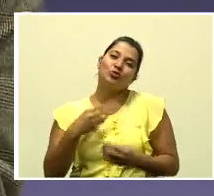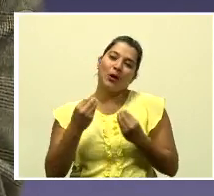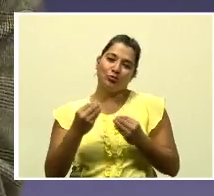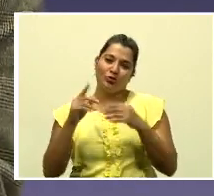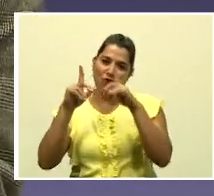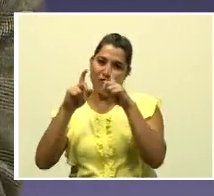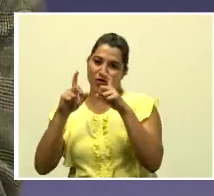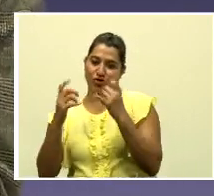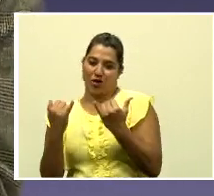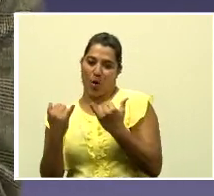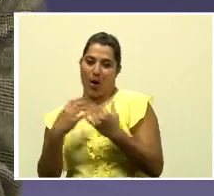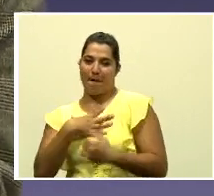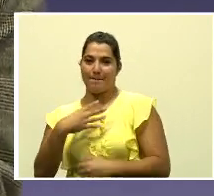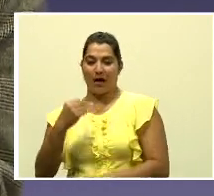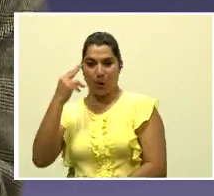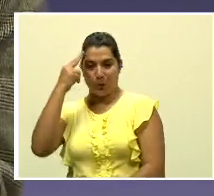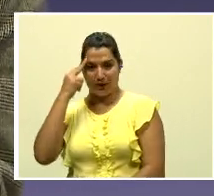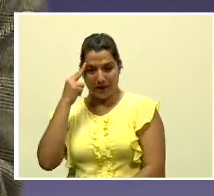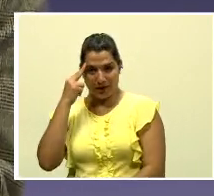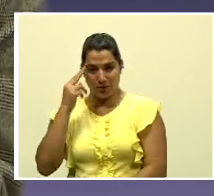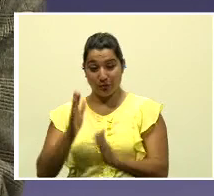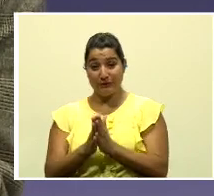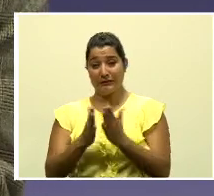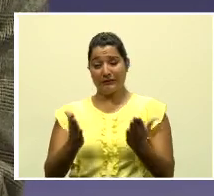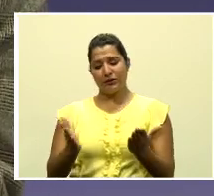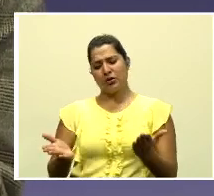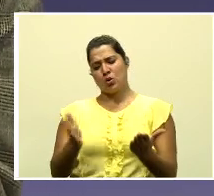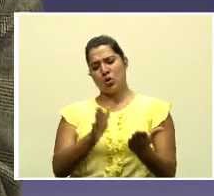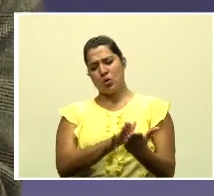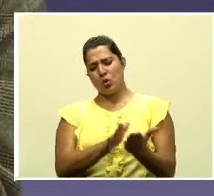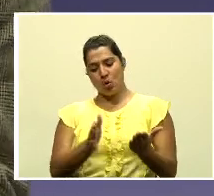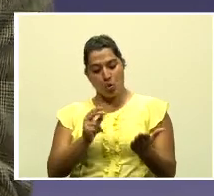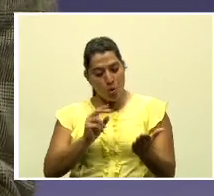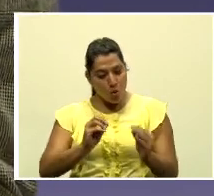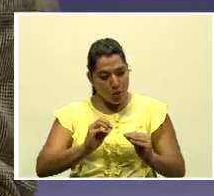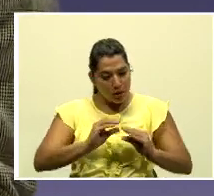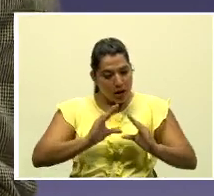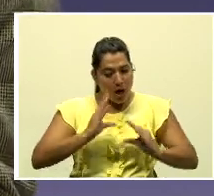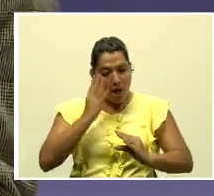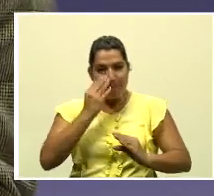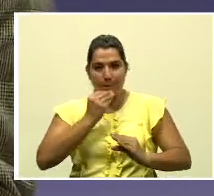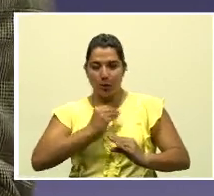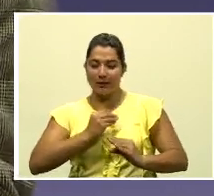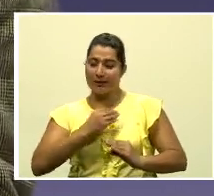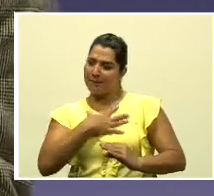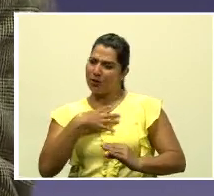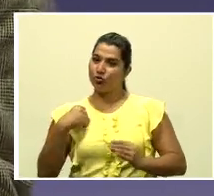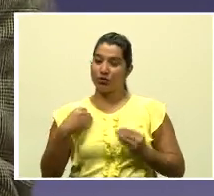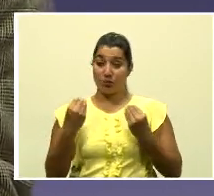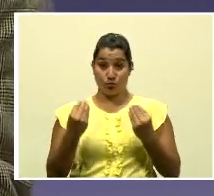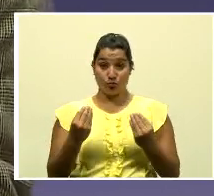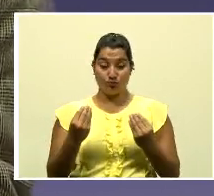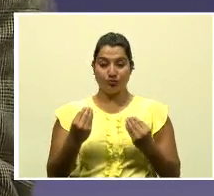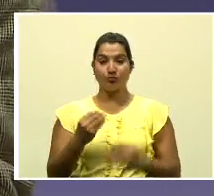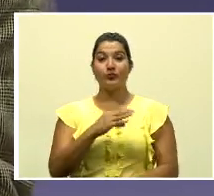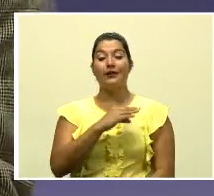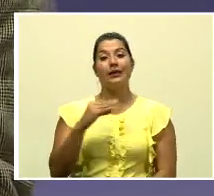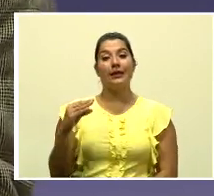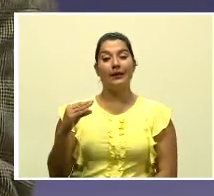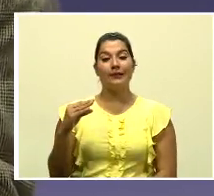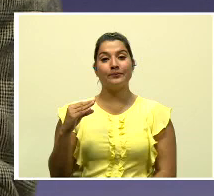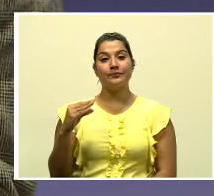negro. Imágenes en blanco y negro, muy nítidas, muy bien definidas, que a mí me encantaban.